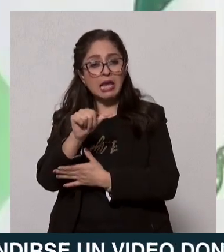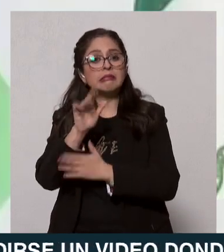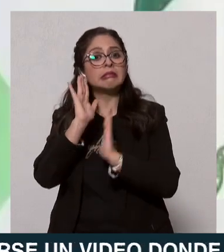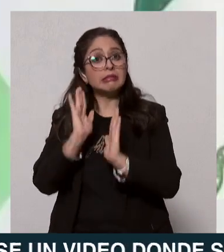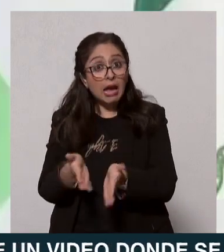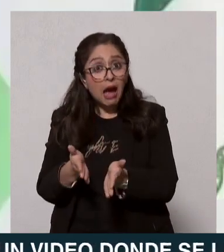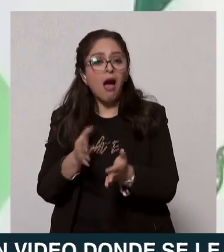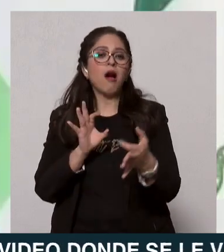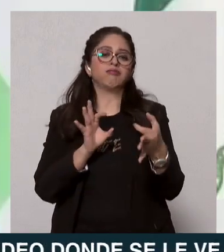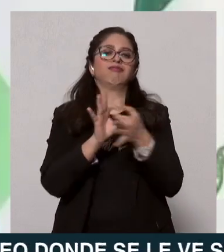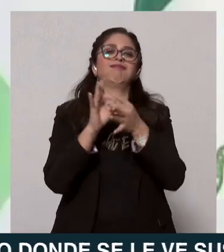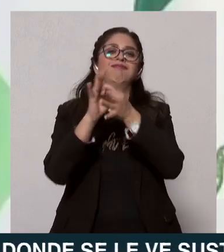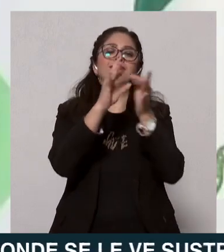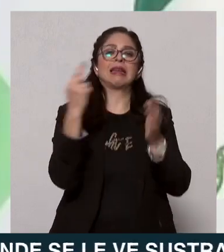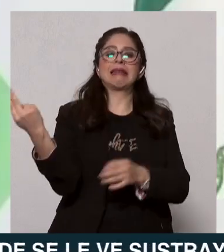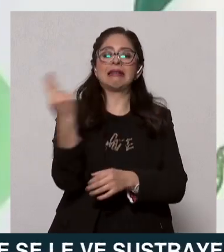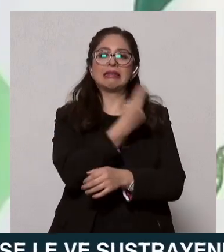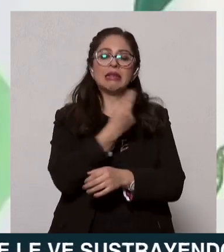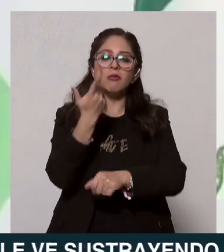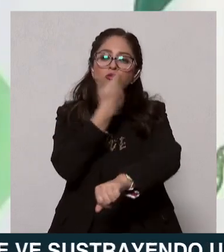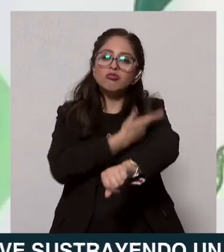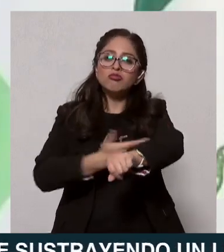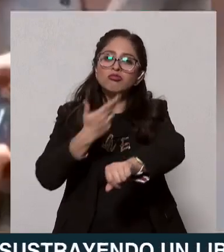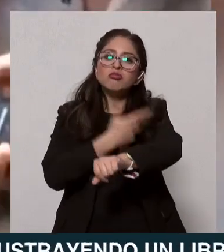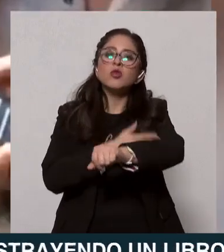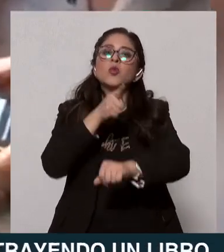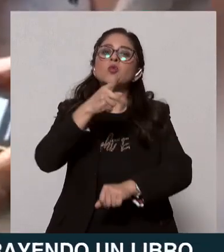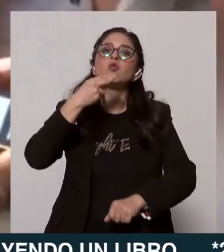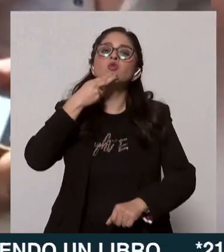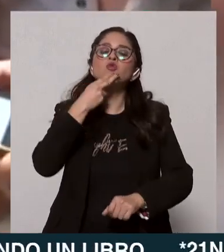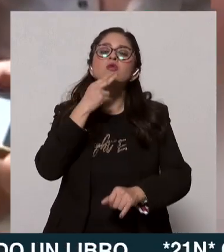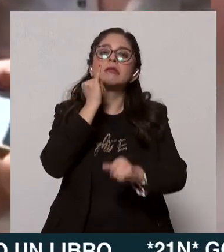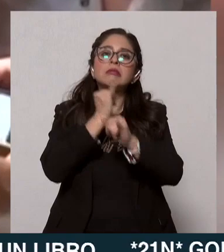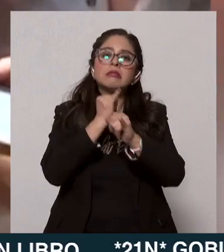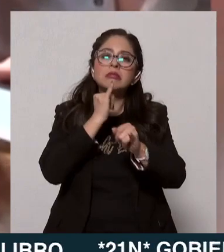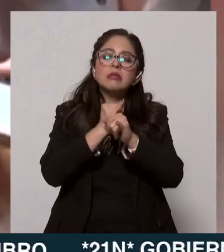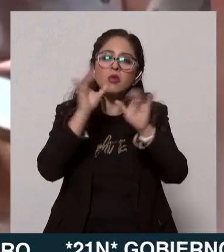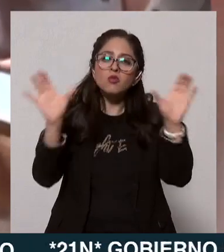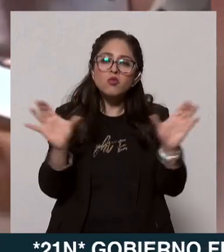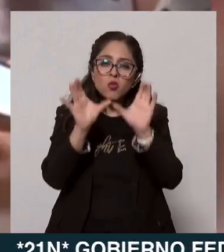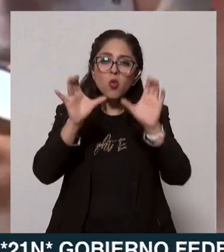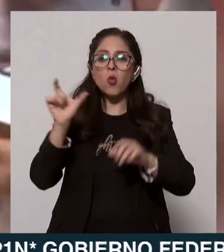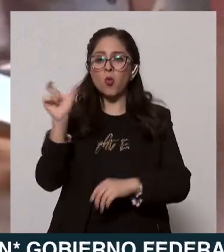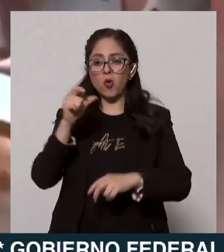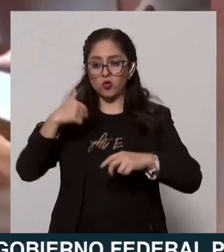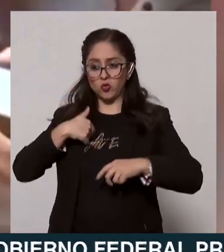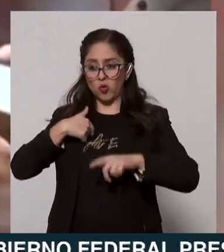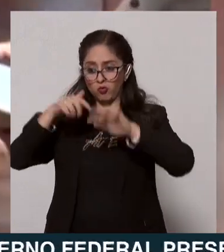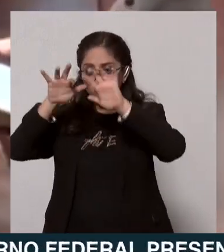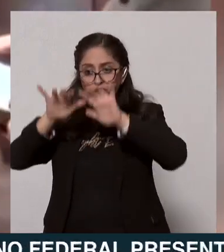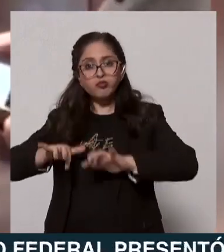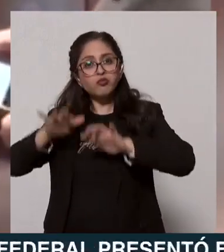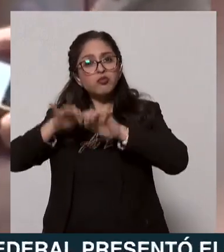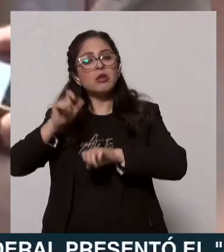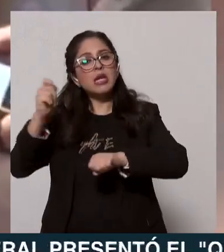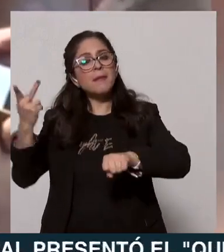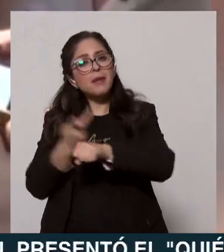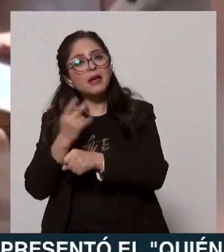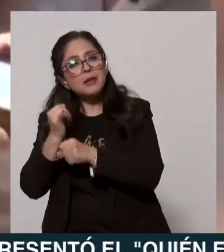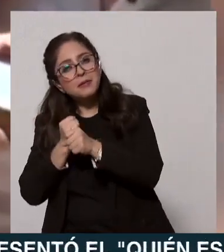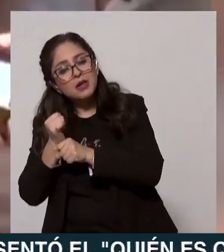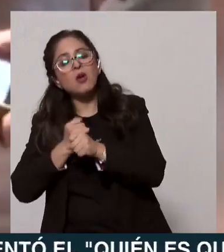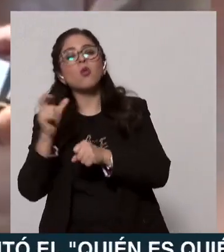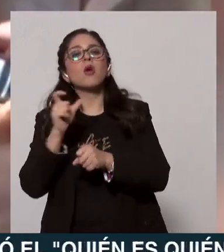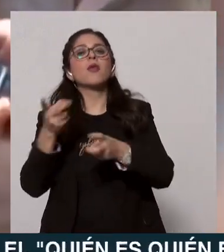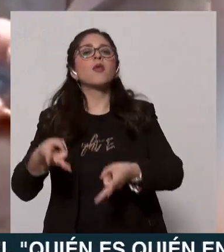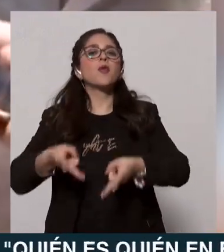un sistema de gestión digital que pueda realmente, cuando plasmamos estos datos las víctimas sobre lo que se está investigando, sobre ese robo